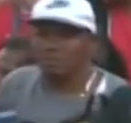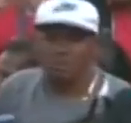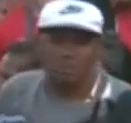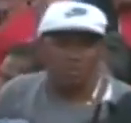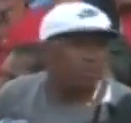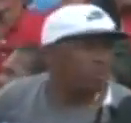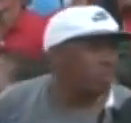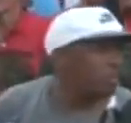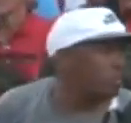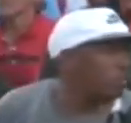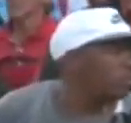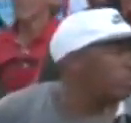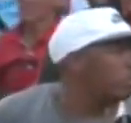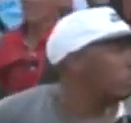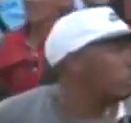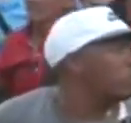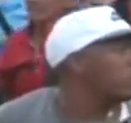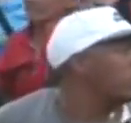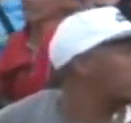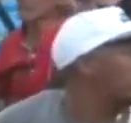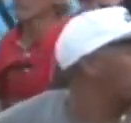gojón, yanqui gojón.